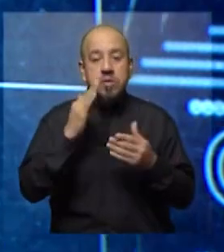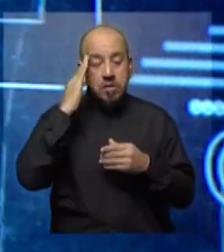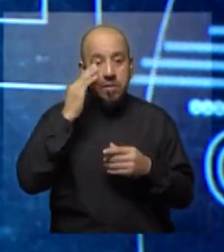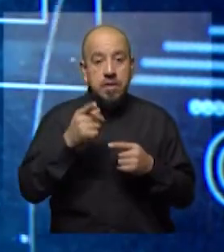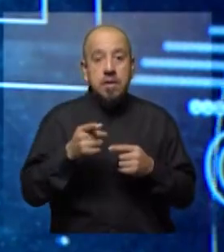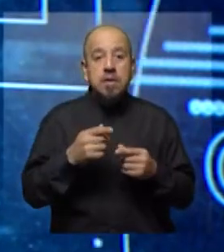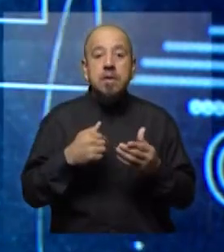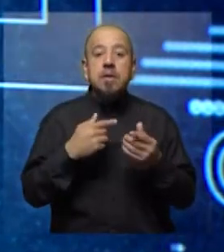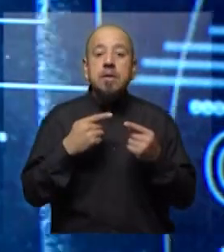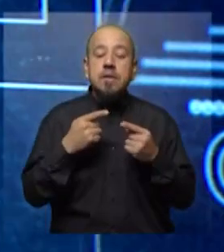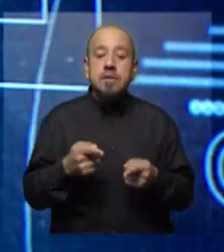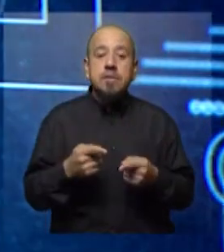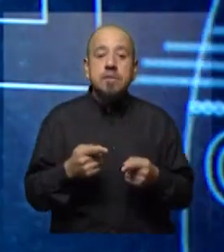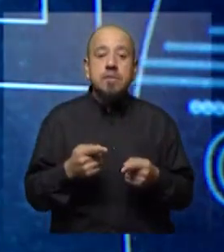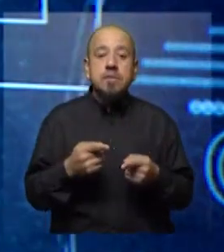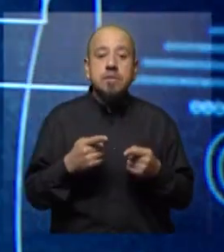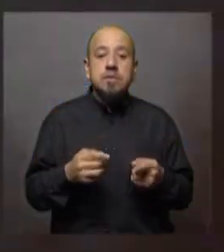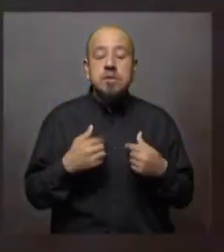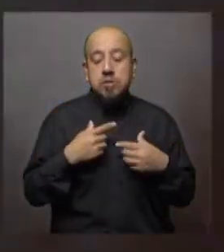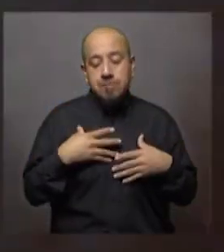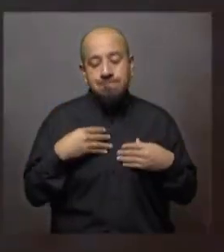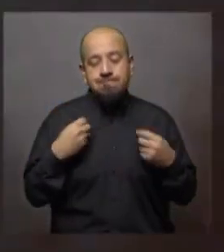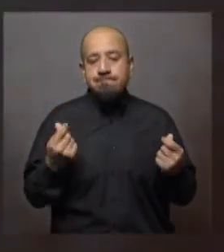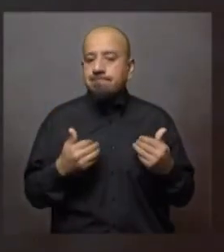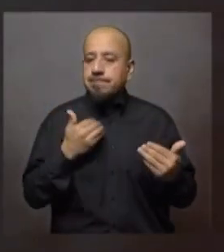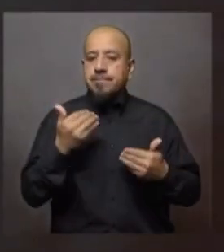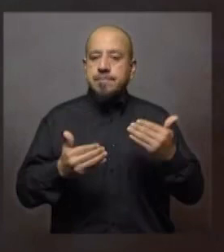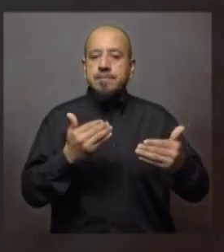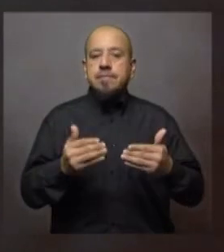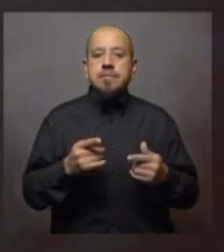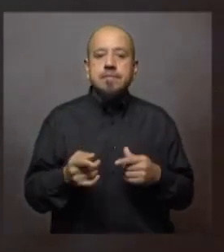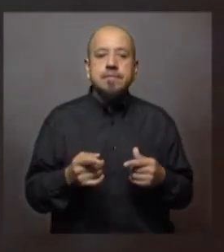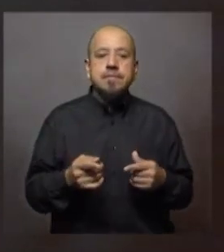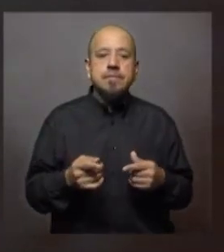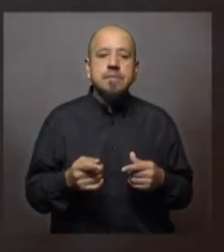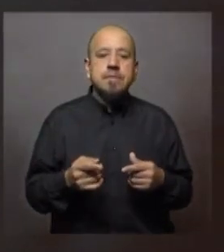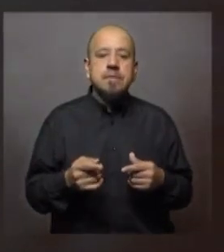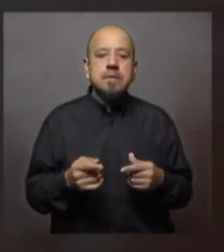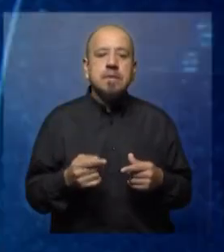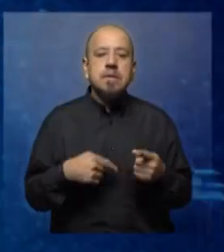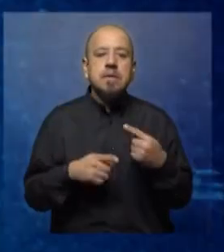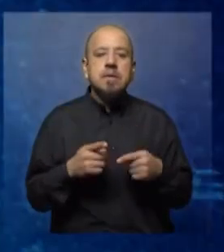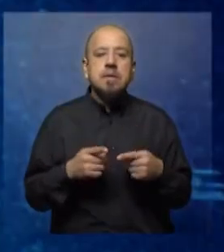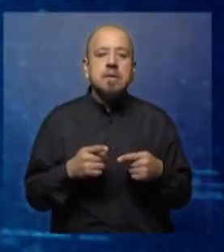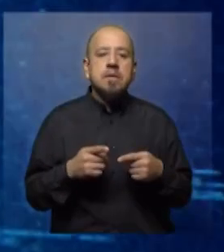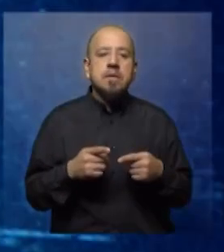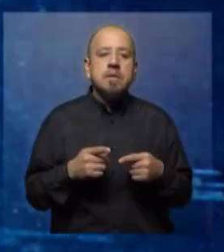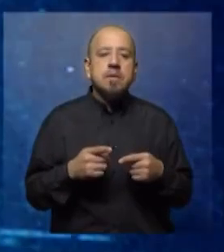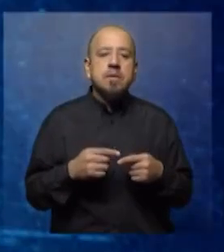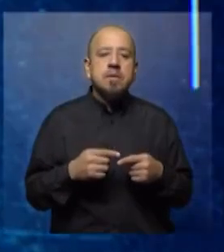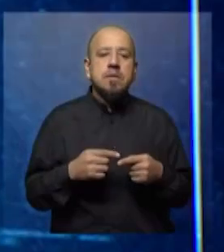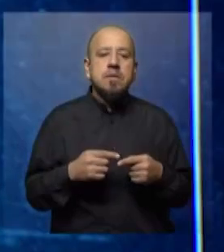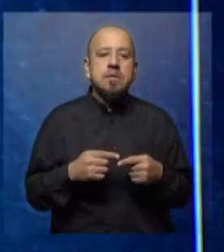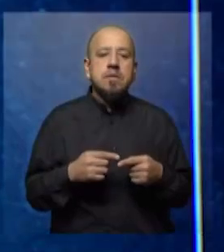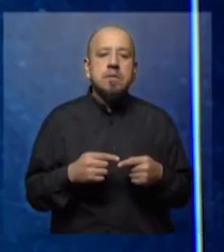es algo que está en su ley y esta idea de una modo